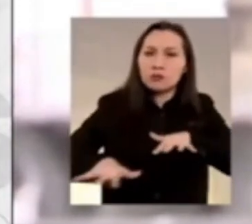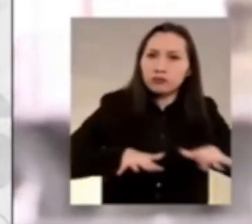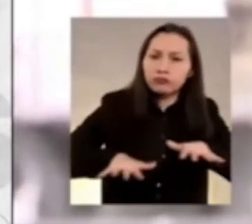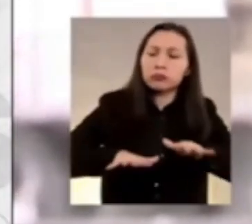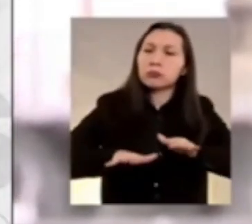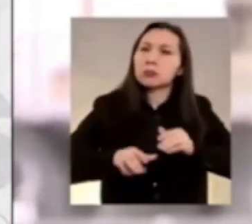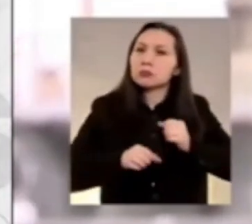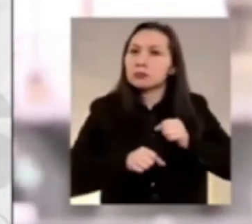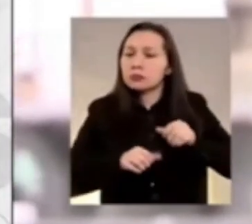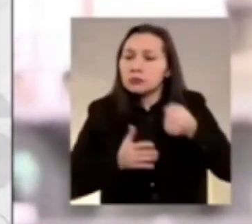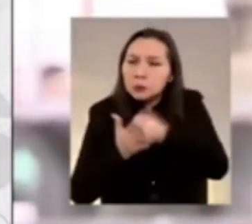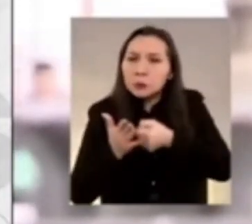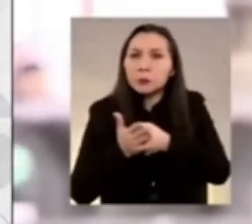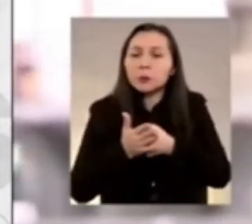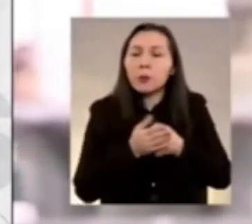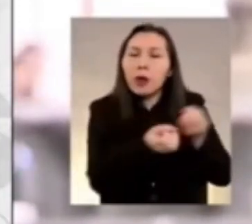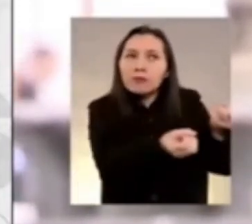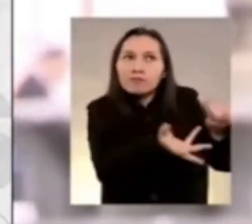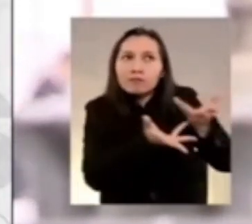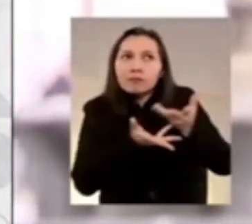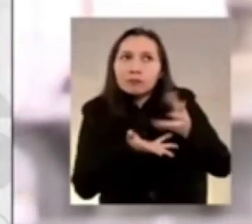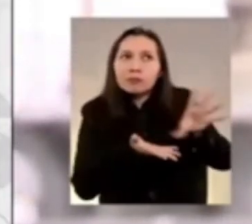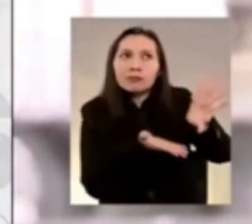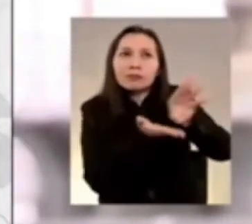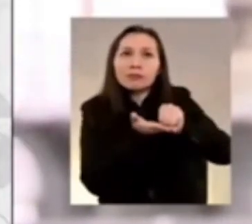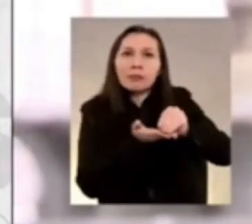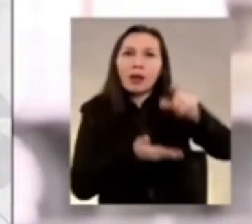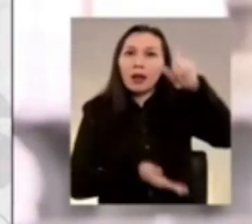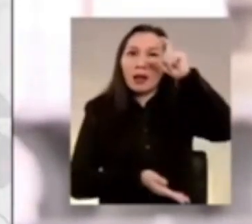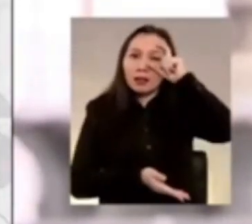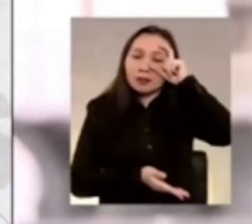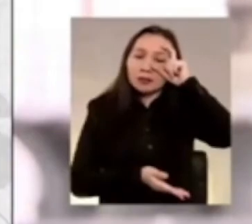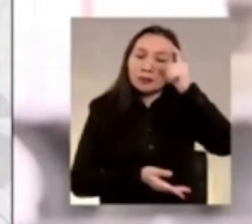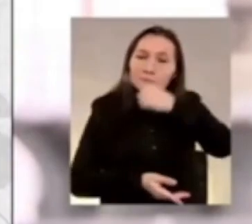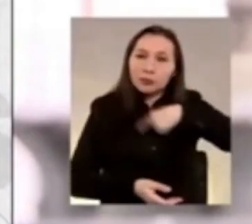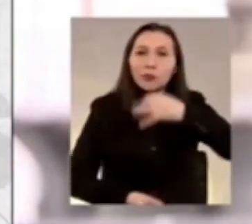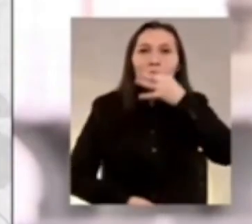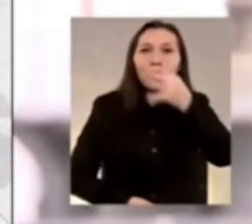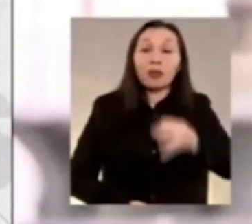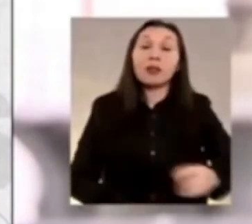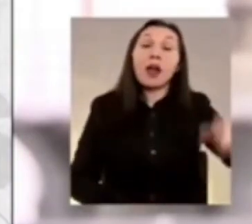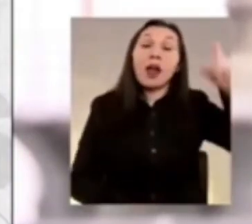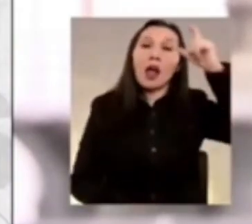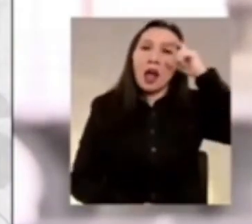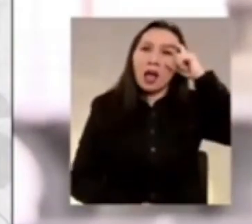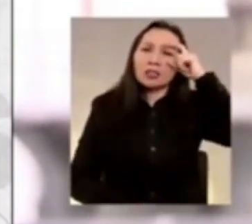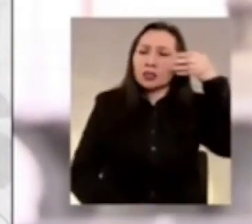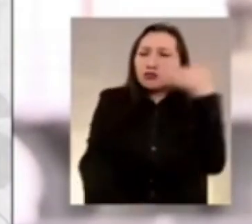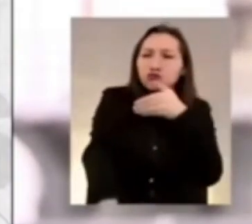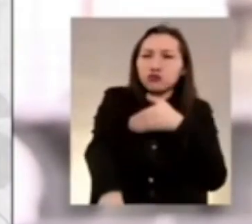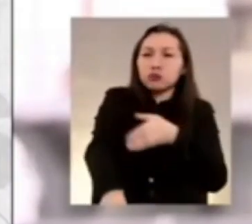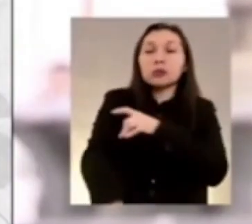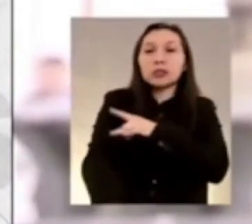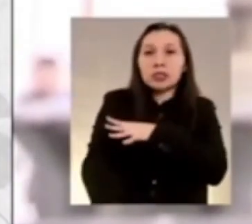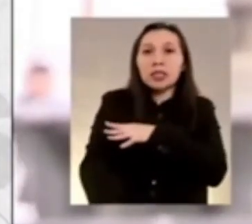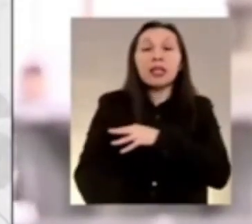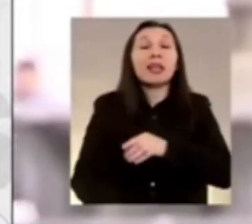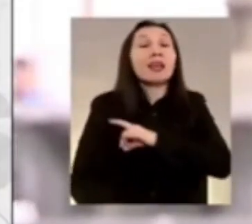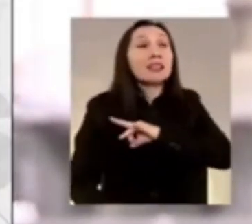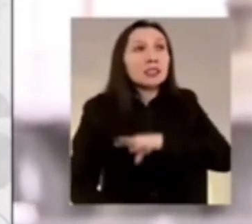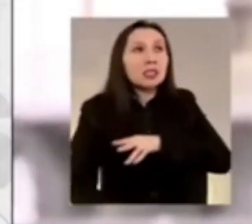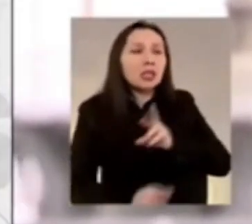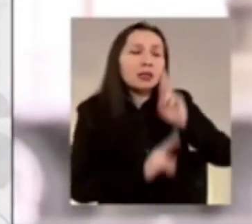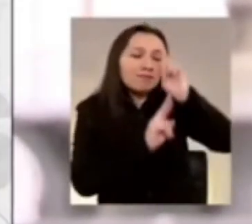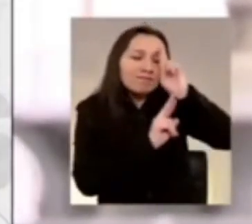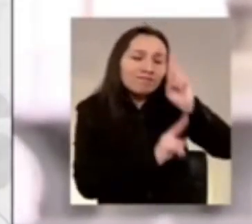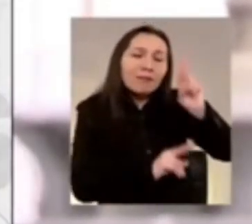muchas formas, inspirados por Allende. Por eso decimos, Allende recorrió Chile y Chile recuerda a